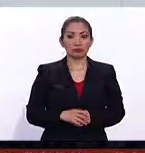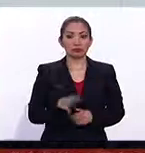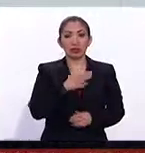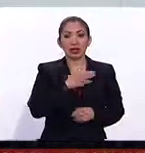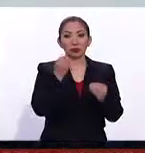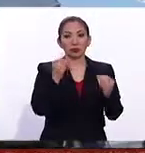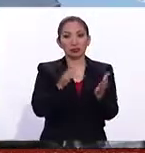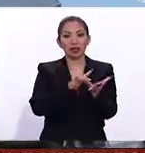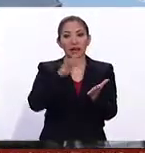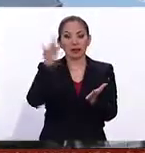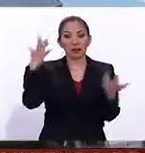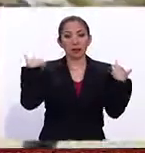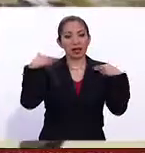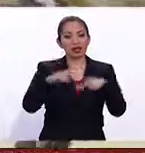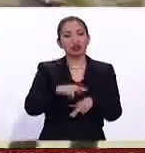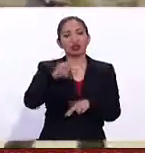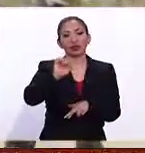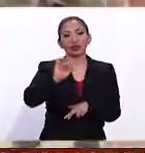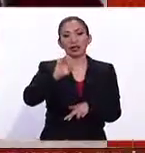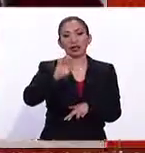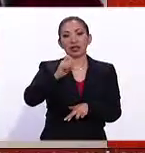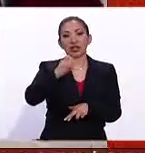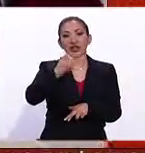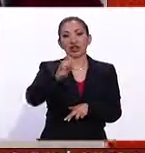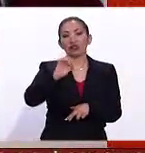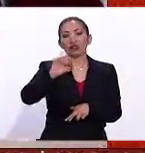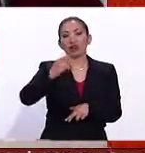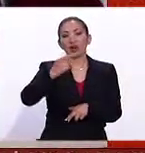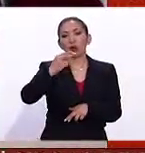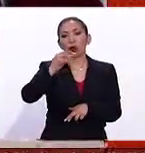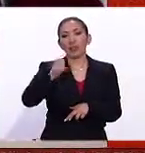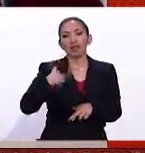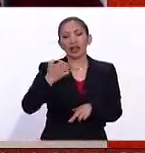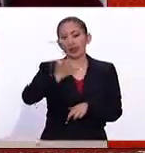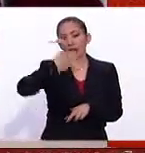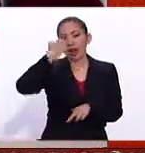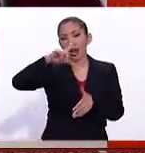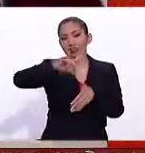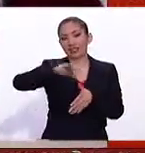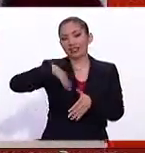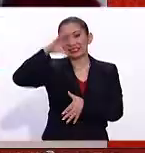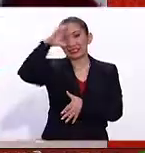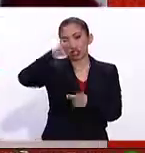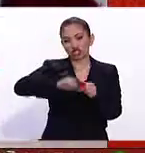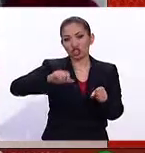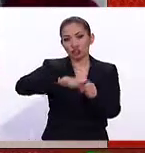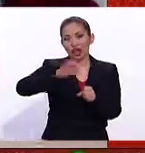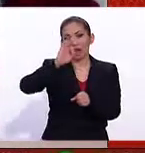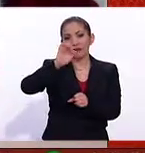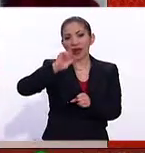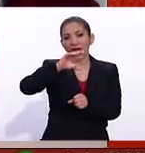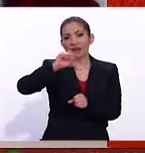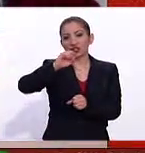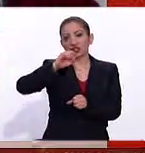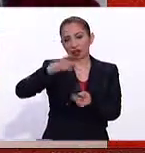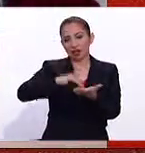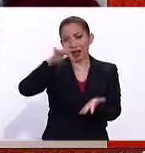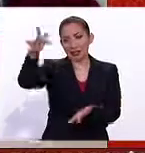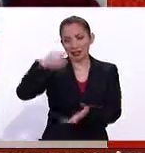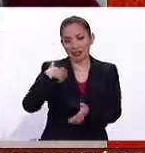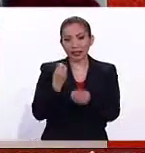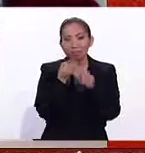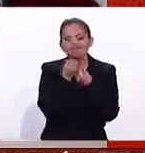Bueno, pues muchas gracias, maestro Sergio Segura, de la Facultad Latinoamericana de Ciencias Sociales, Flaxo. Muchísimas gracias por estar con nosotros